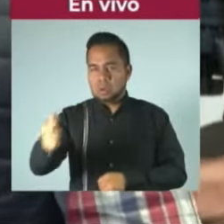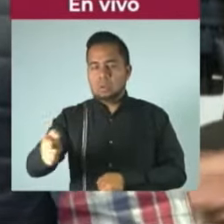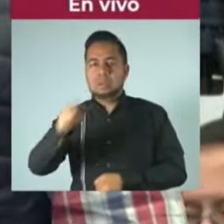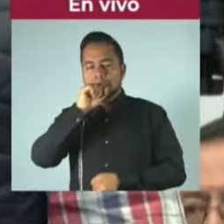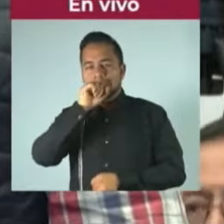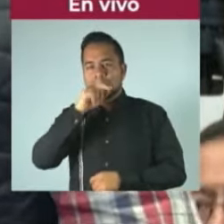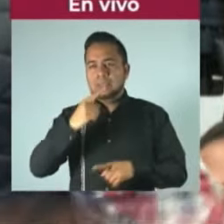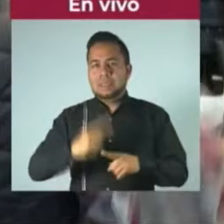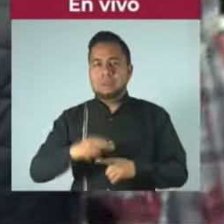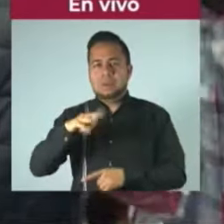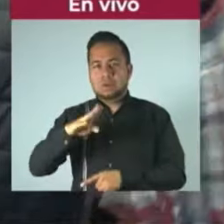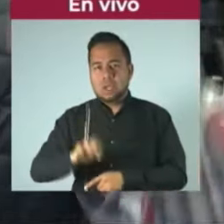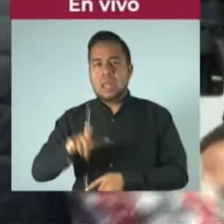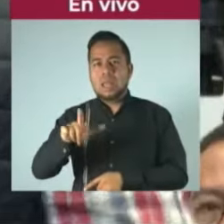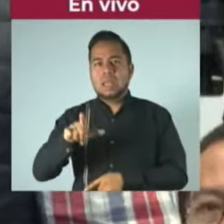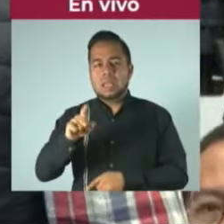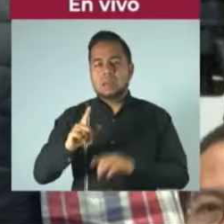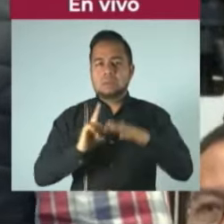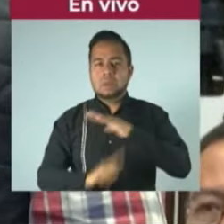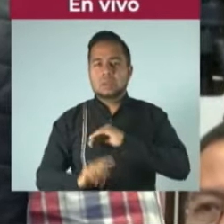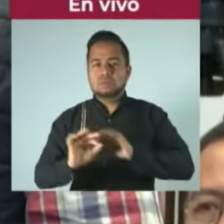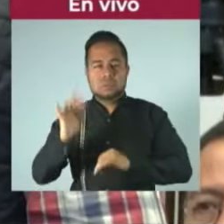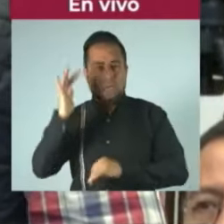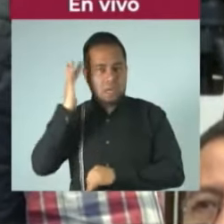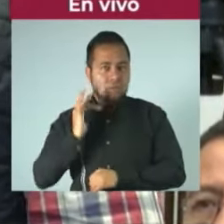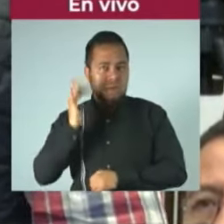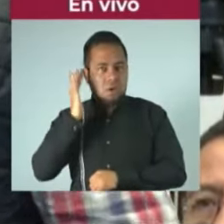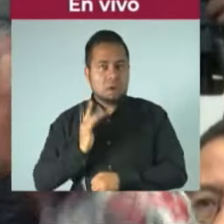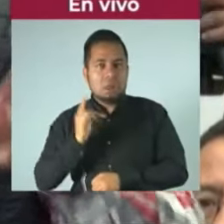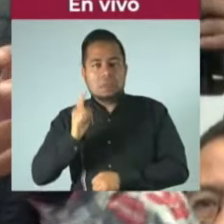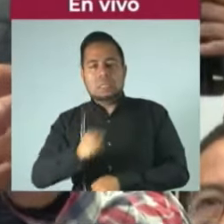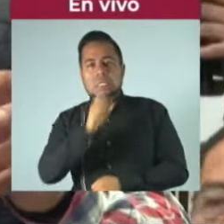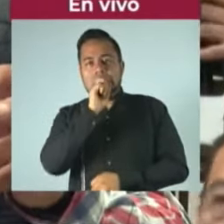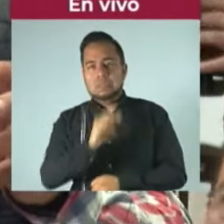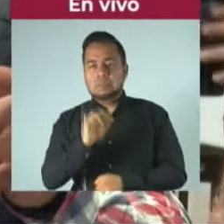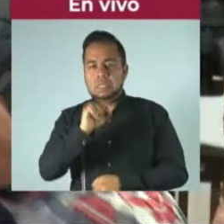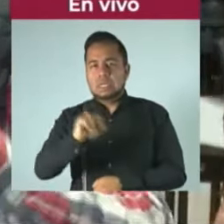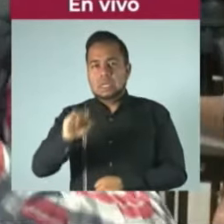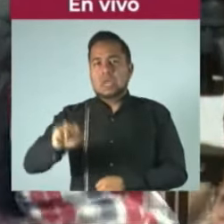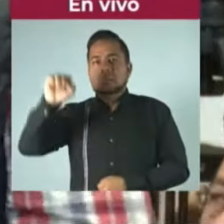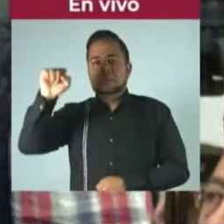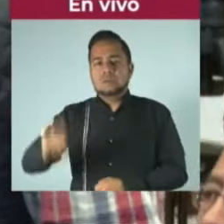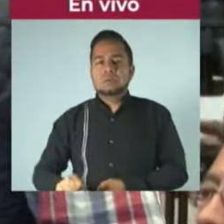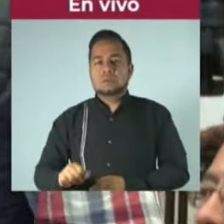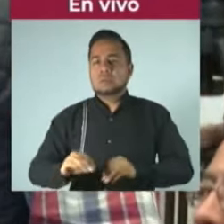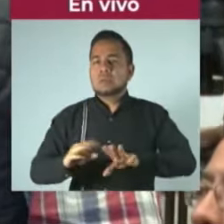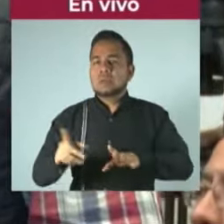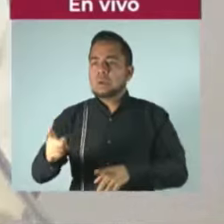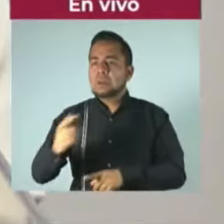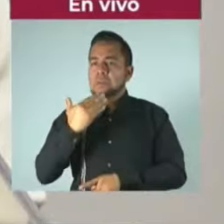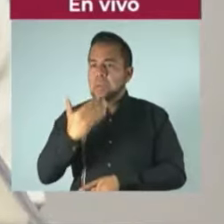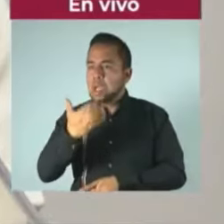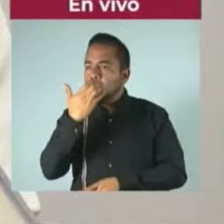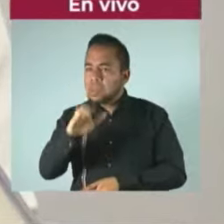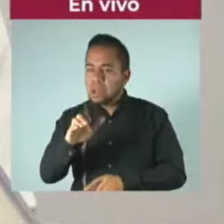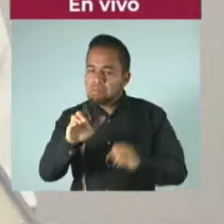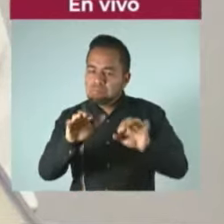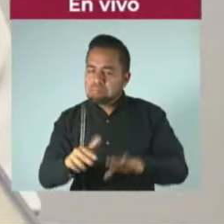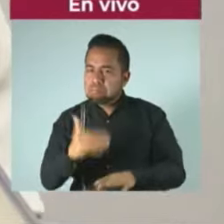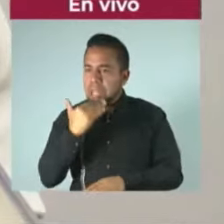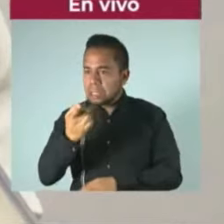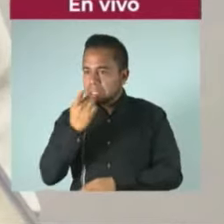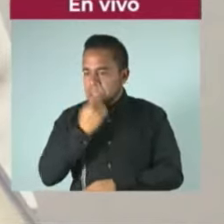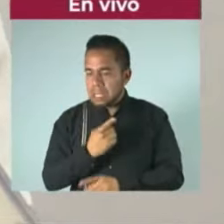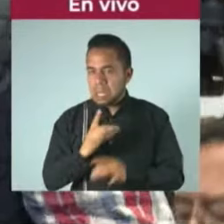don Manuel un migrante de California que también este es de la Sierra Sur que por cierto me hizo un muy buen comentario me decía que